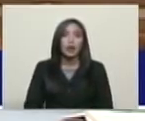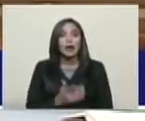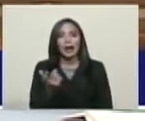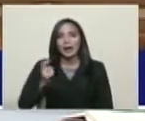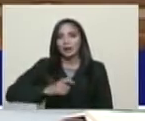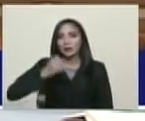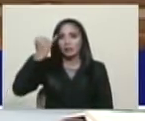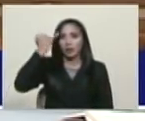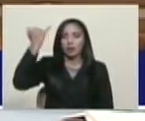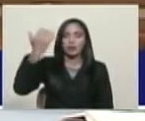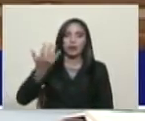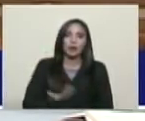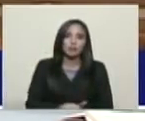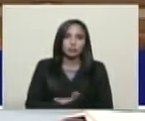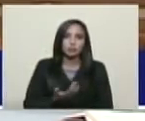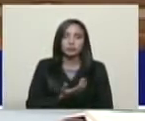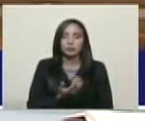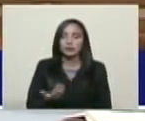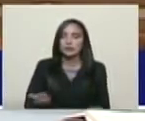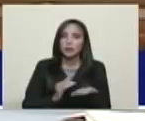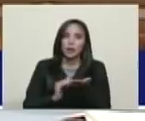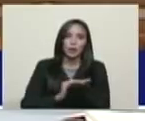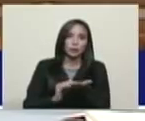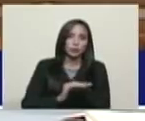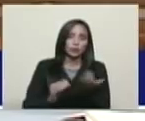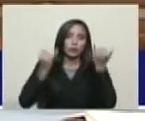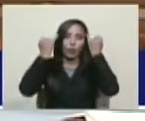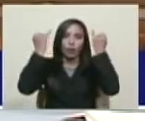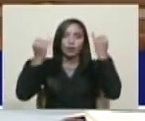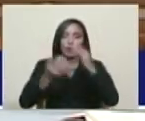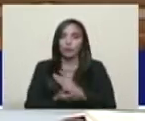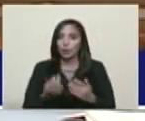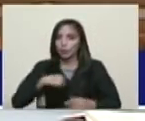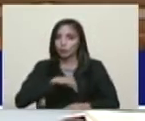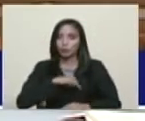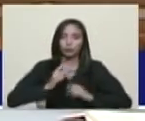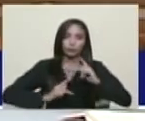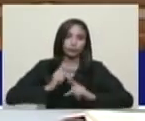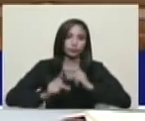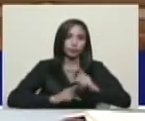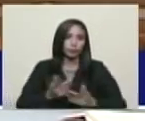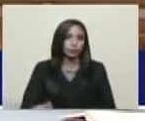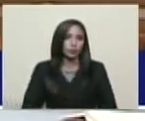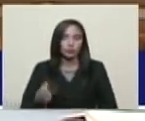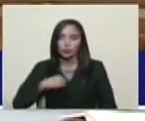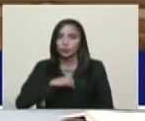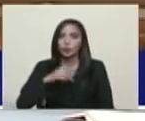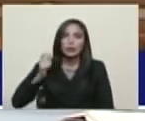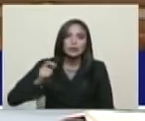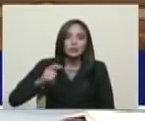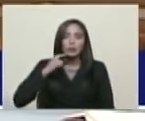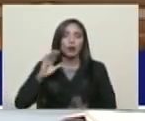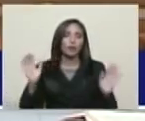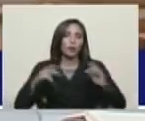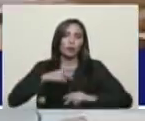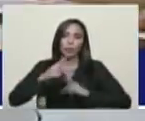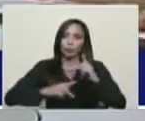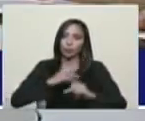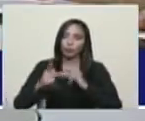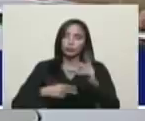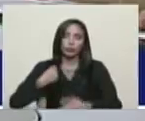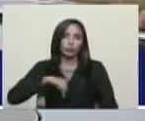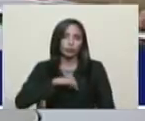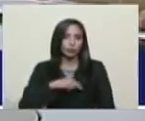nacional nos planteamos producir lo que necesita el país. Y